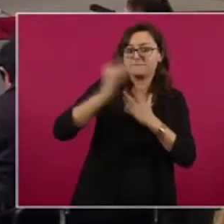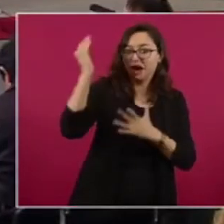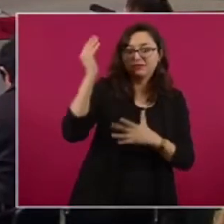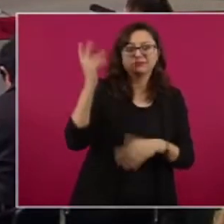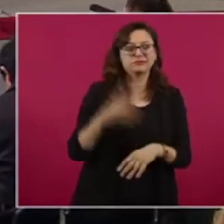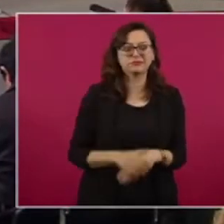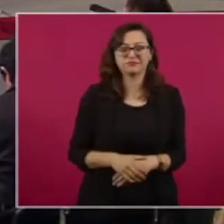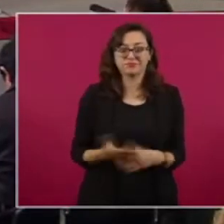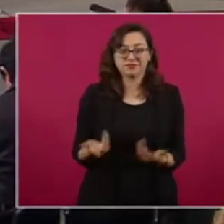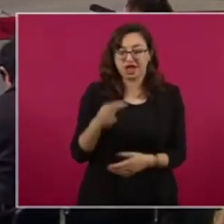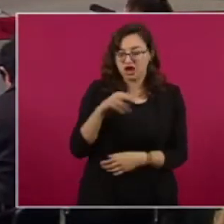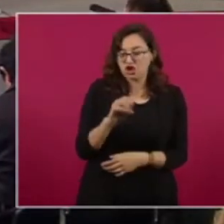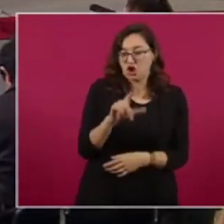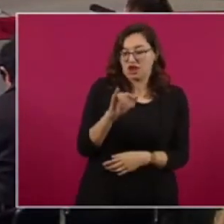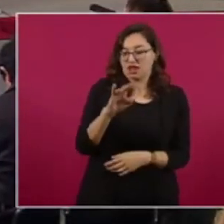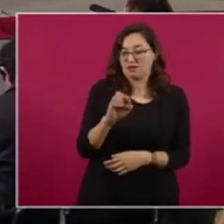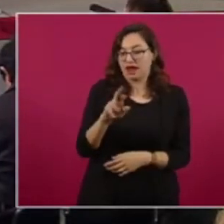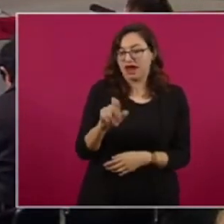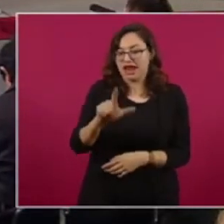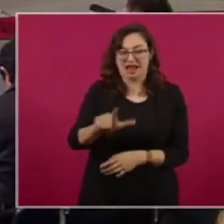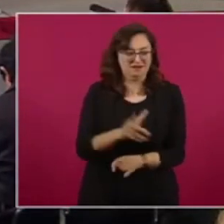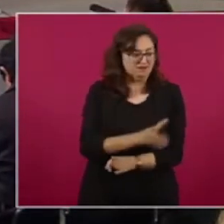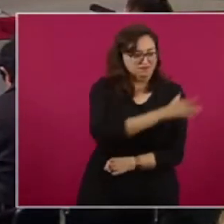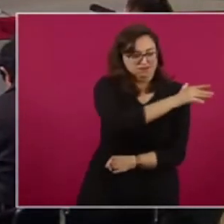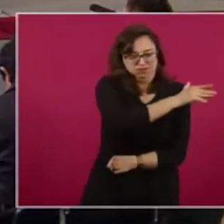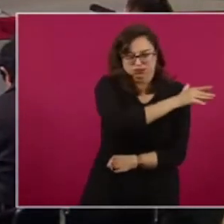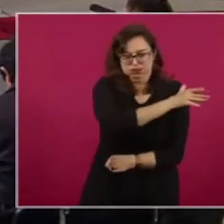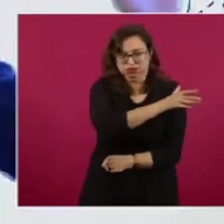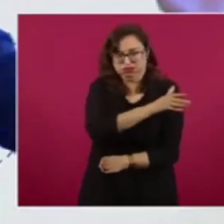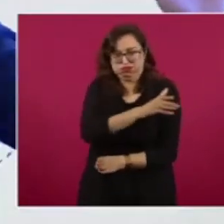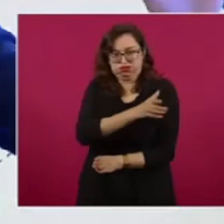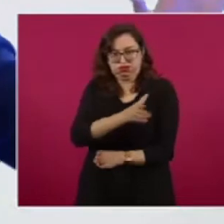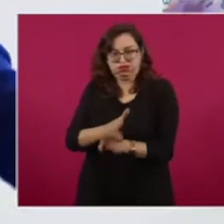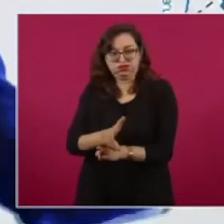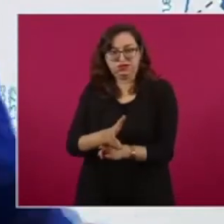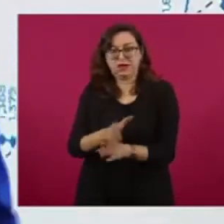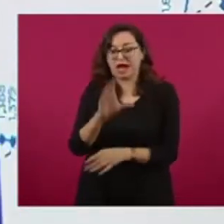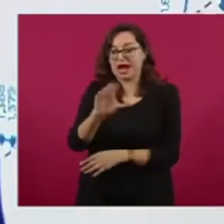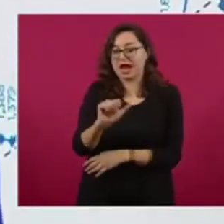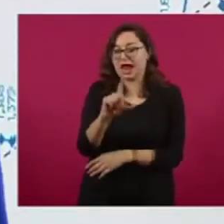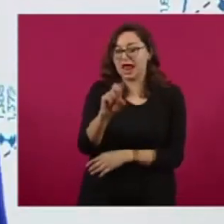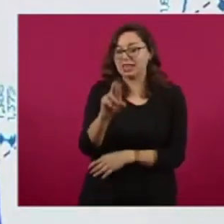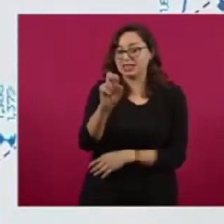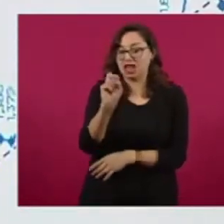durante todo el periodo neoliberal, sobre todo no declaró la guerra Calderón.